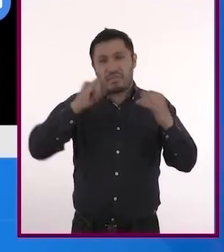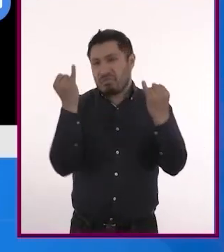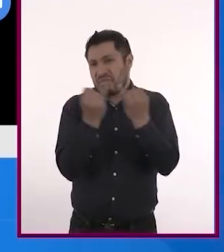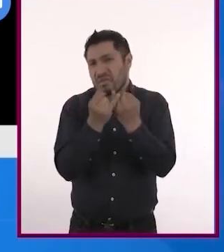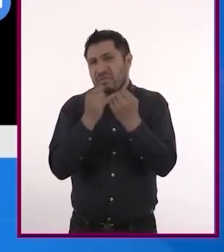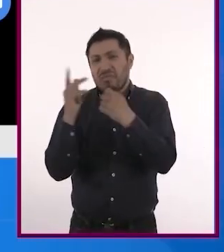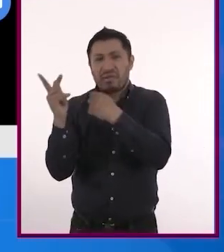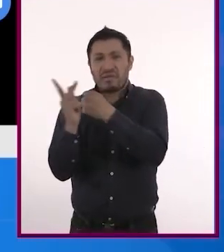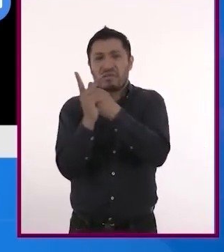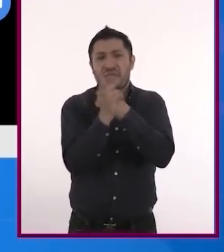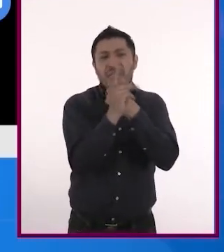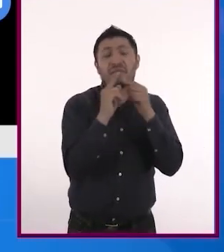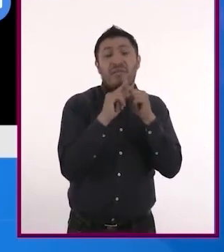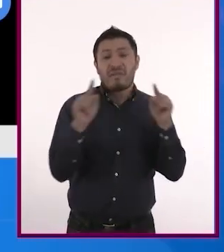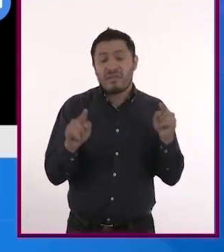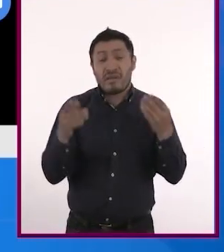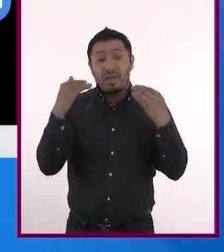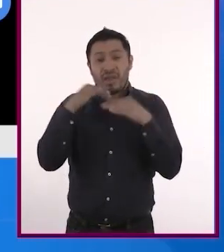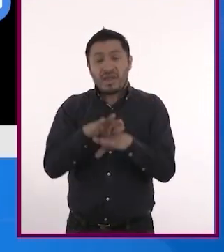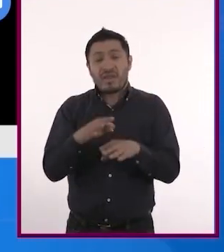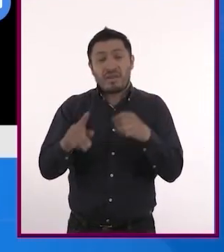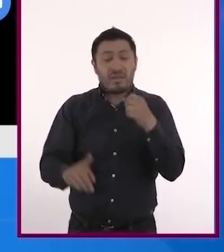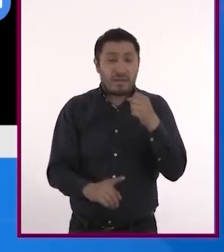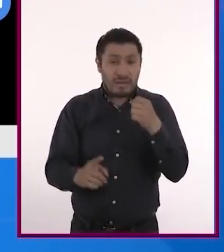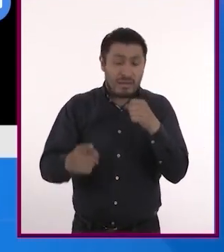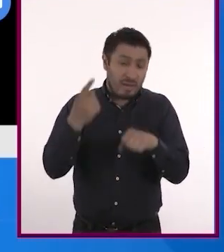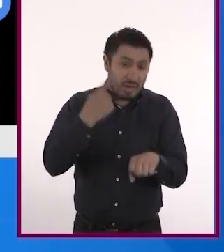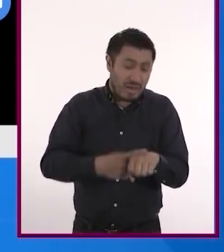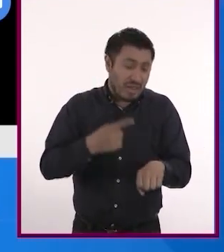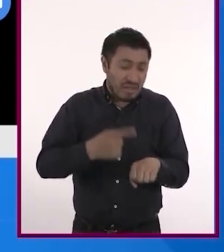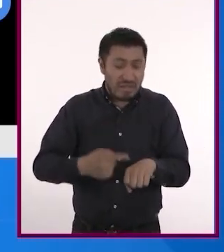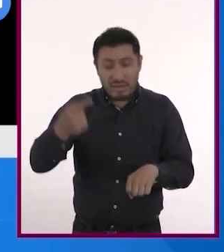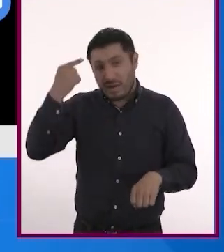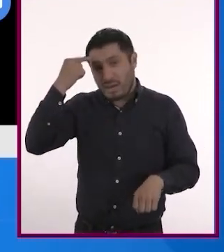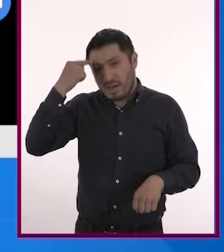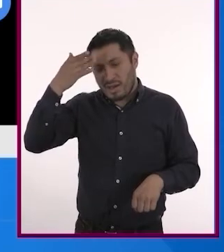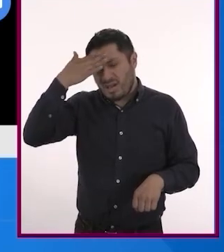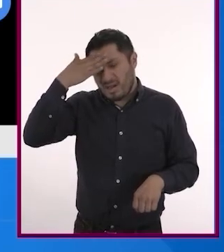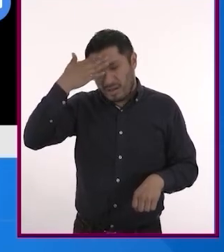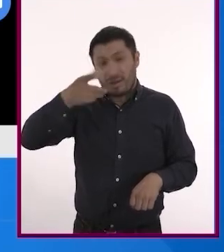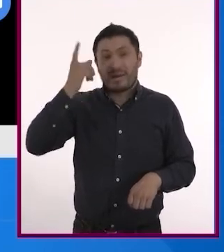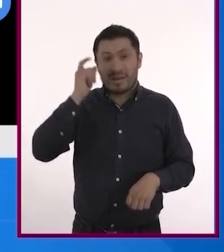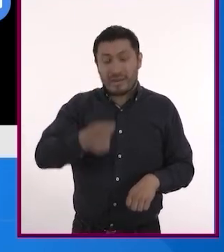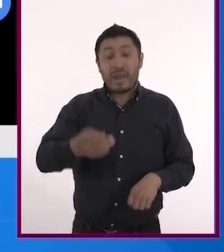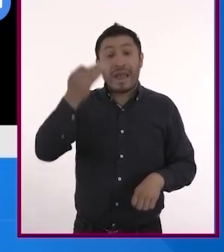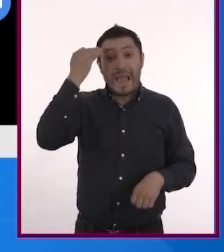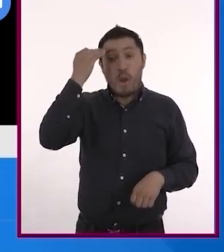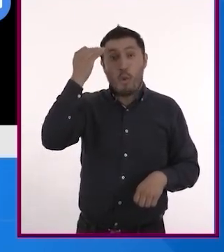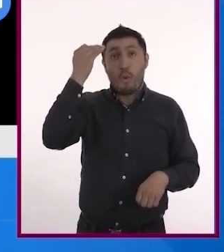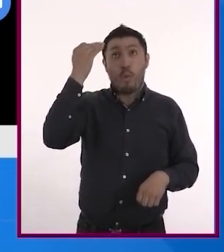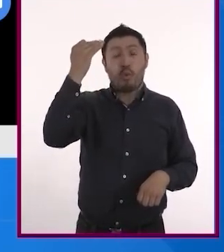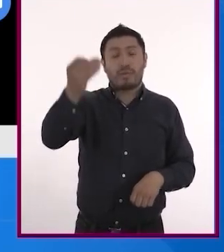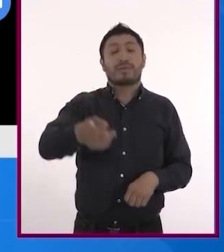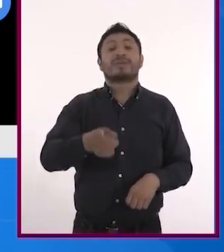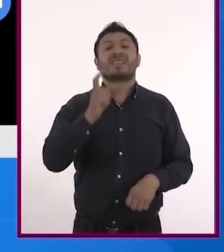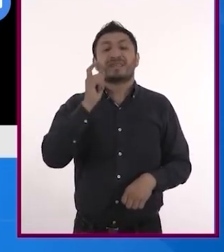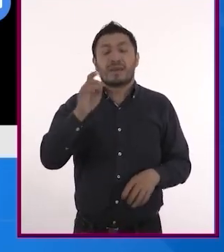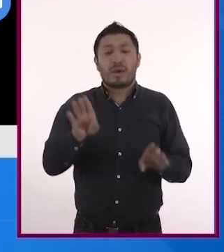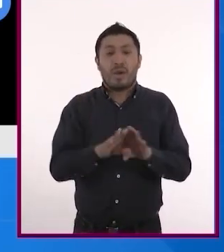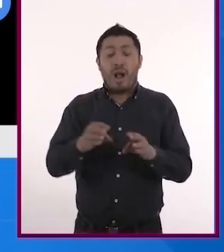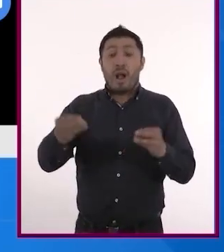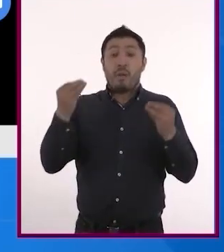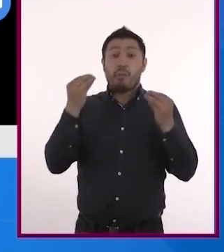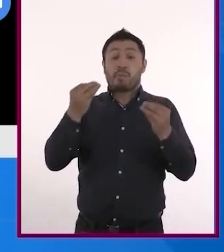en relación a los padecimientos mentales es que tardamos mucho tiempo, y cuando digo mucho tiempo